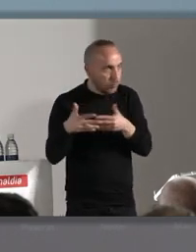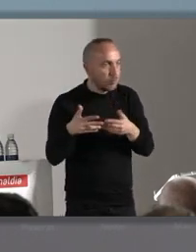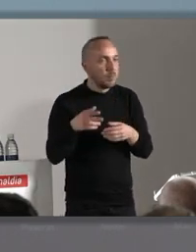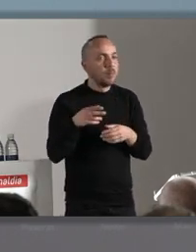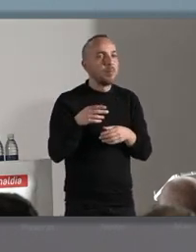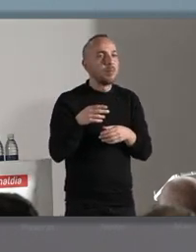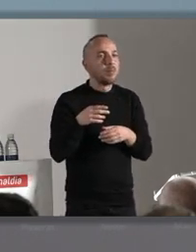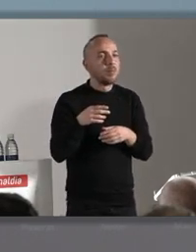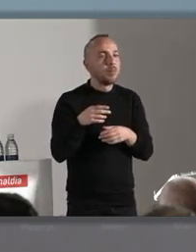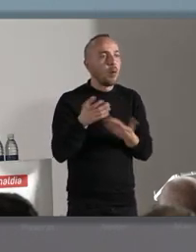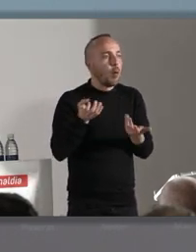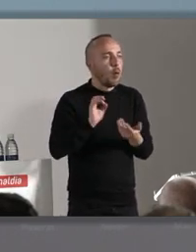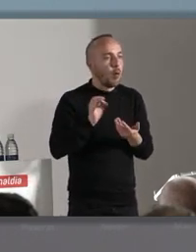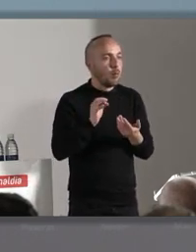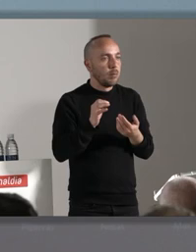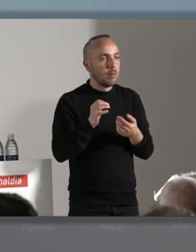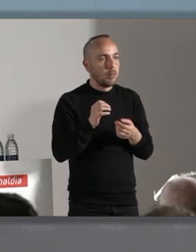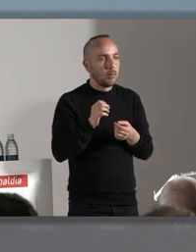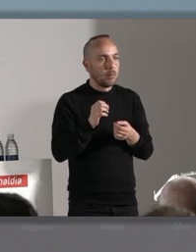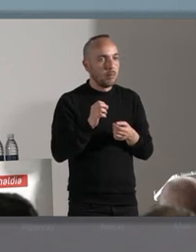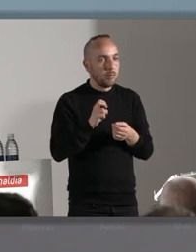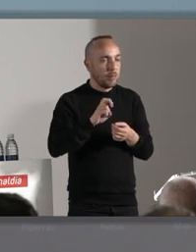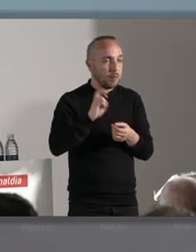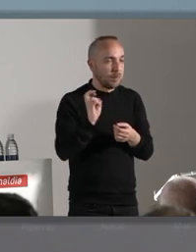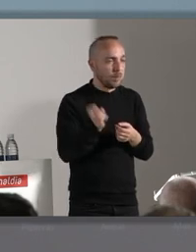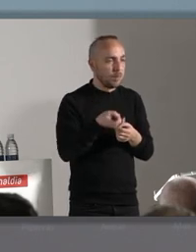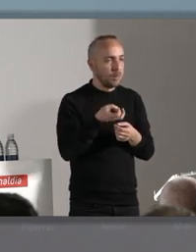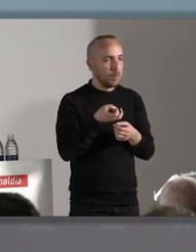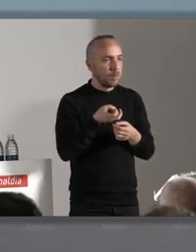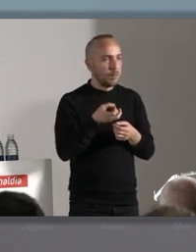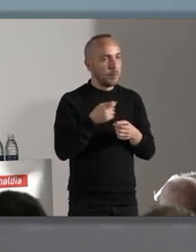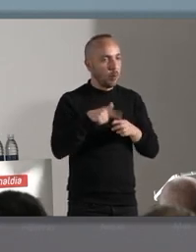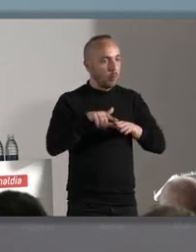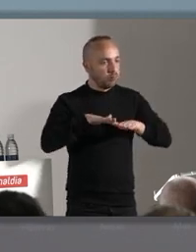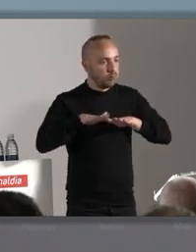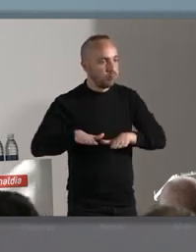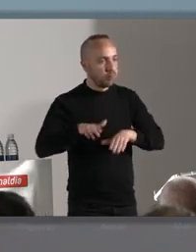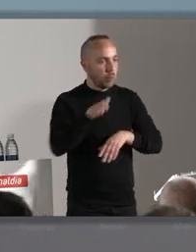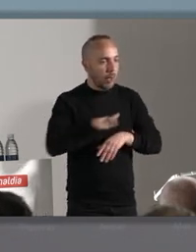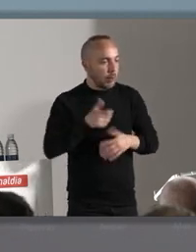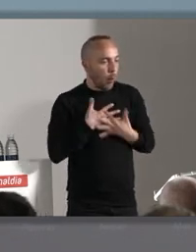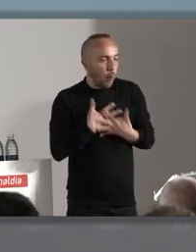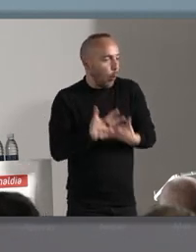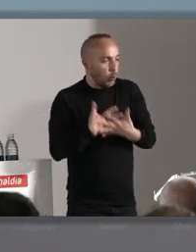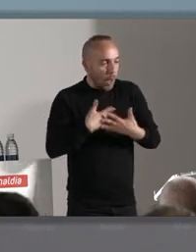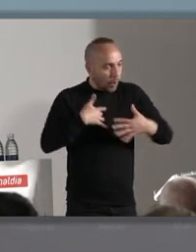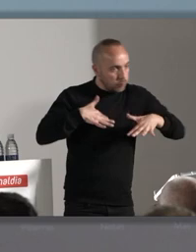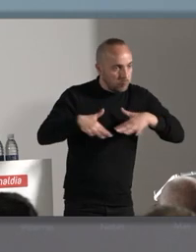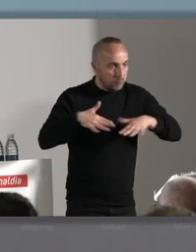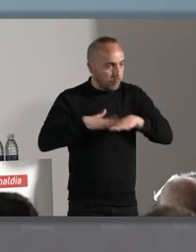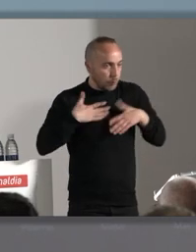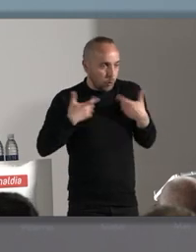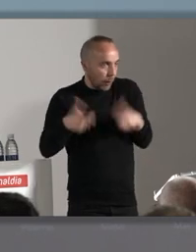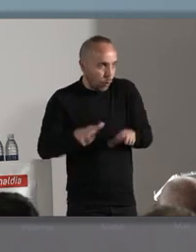público, ¿no? O un conjunto, digamos, de militancia y de voluntarismo por parte de todo el sector, ¿no? Y